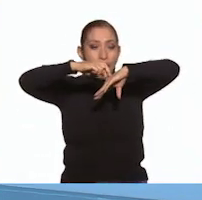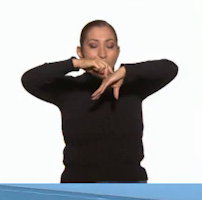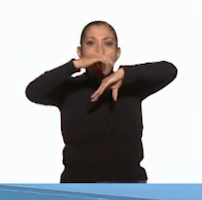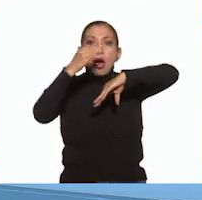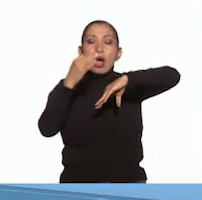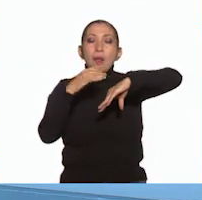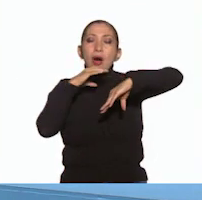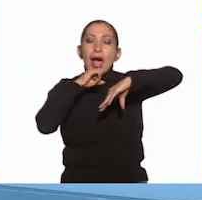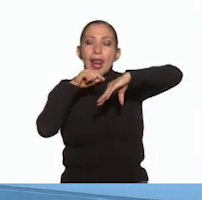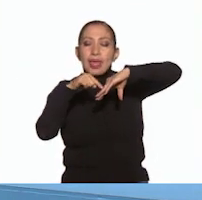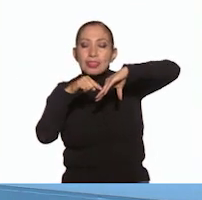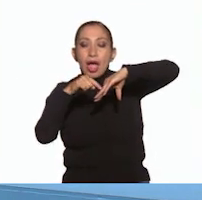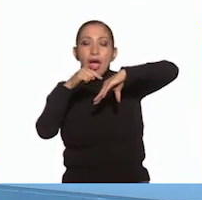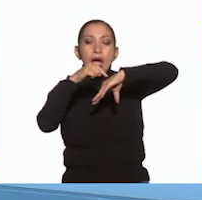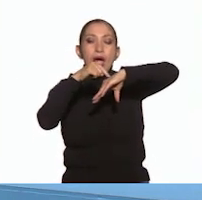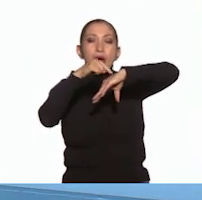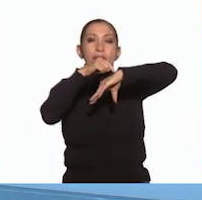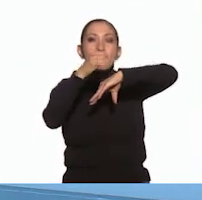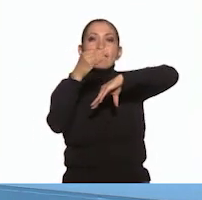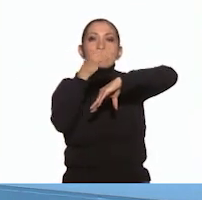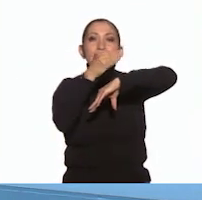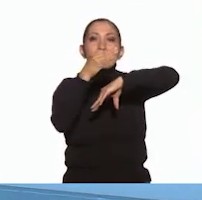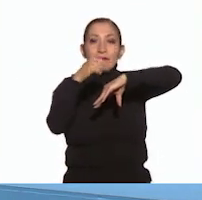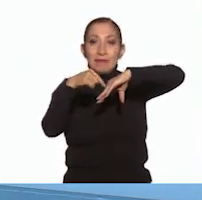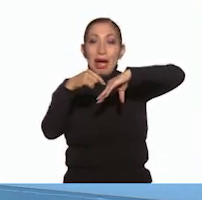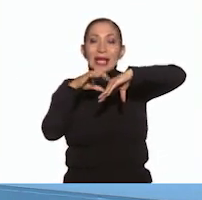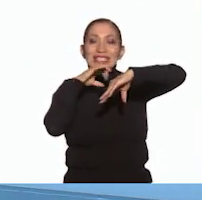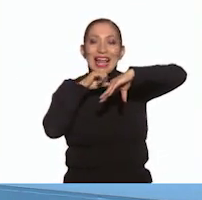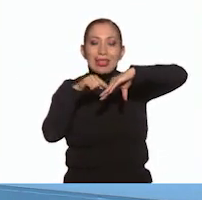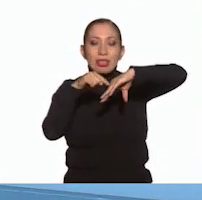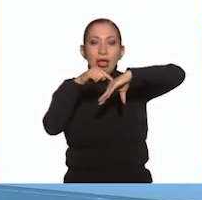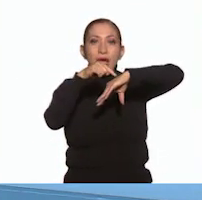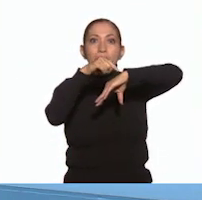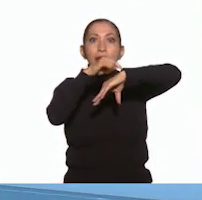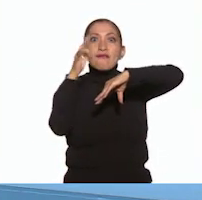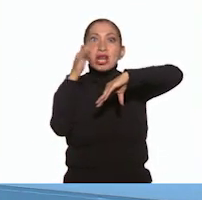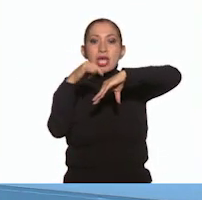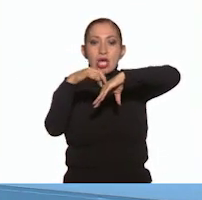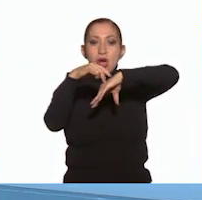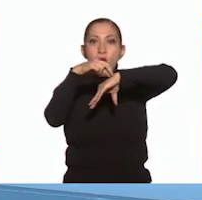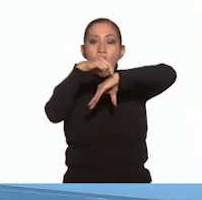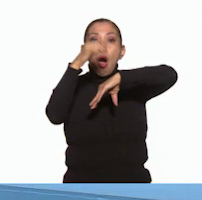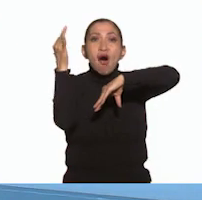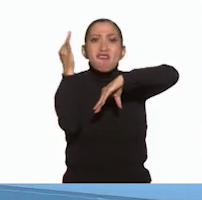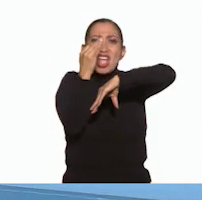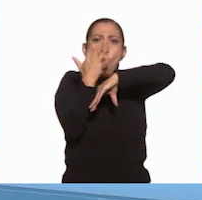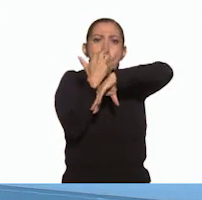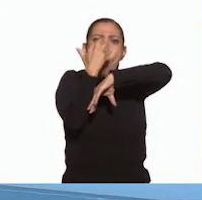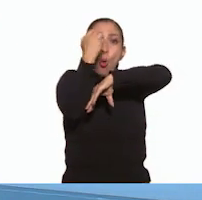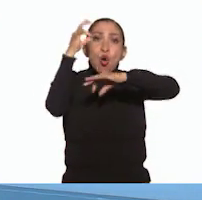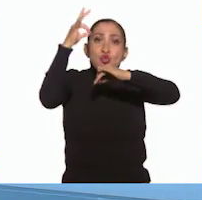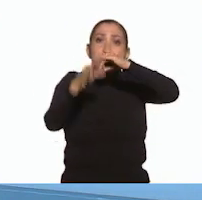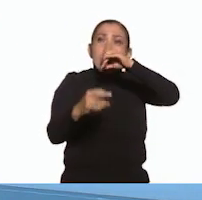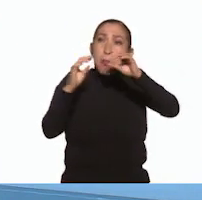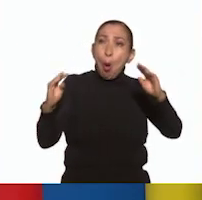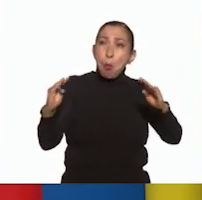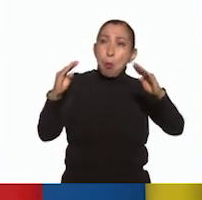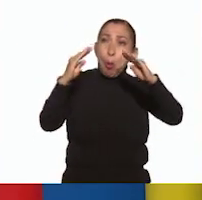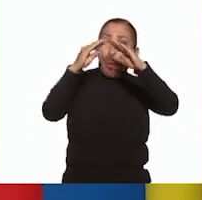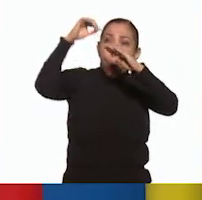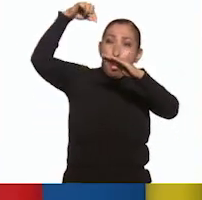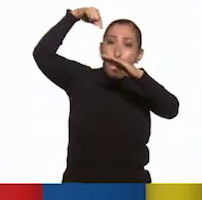ser cálido o templado en la base y frío o muy frío en la cima. Muy